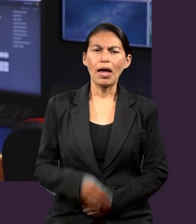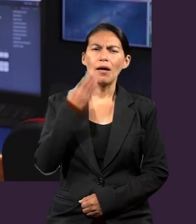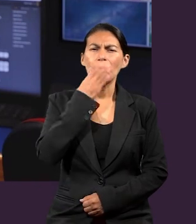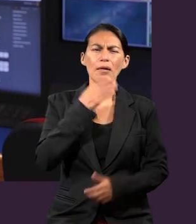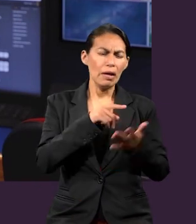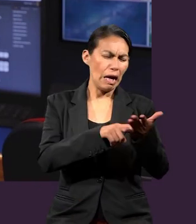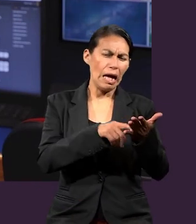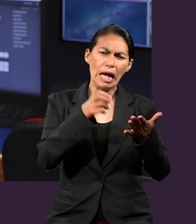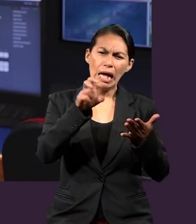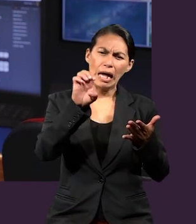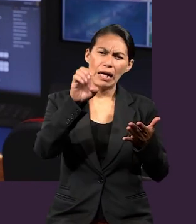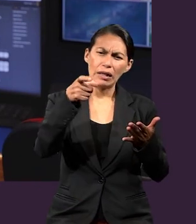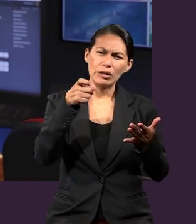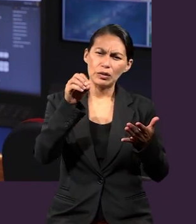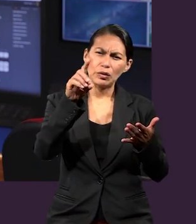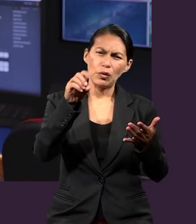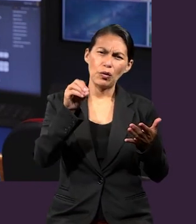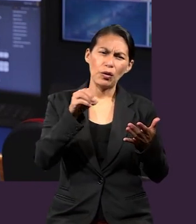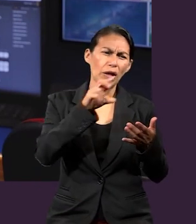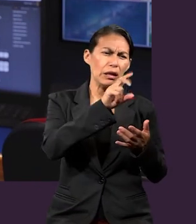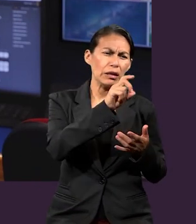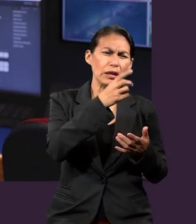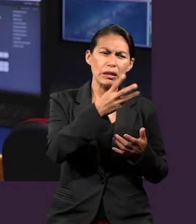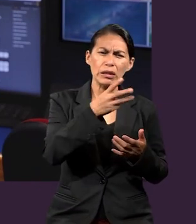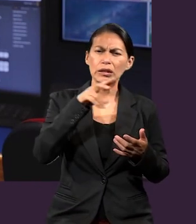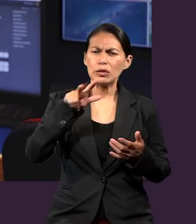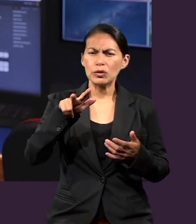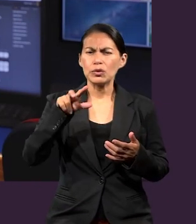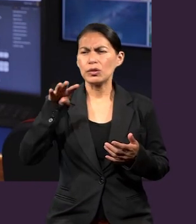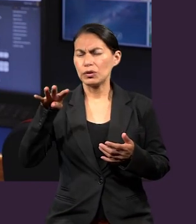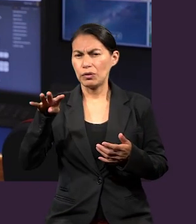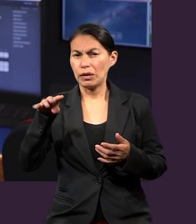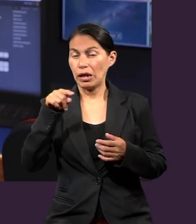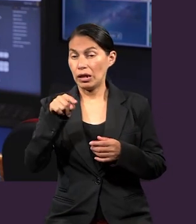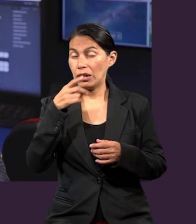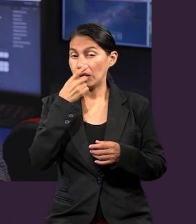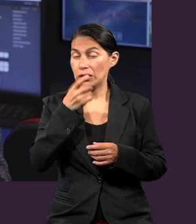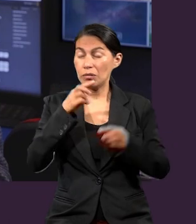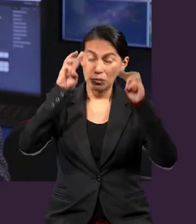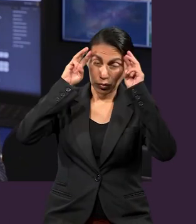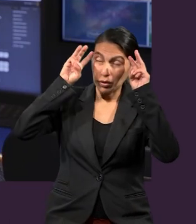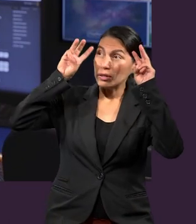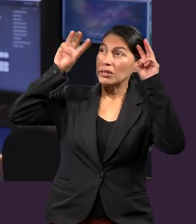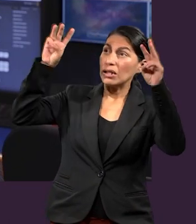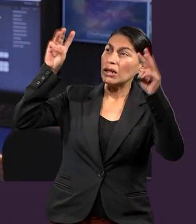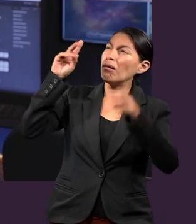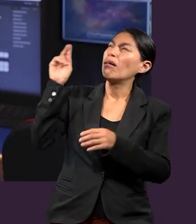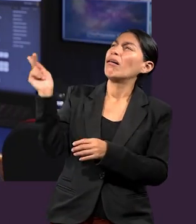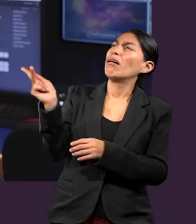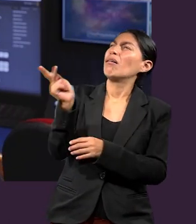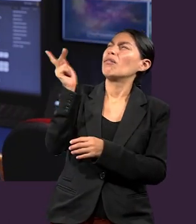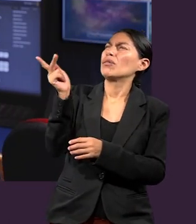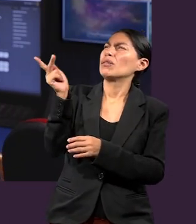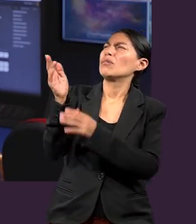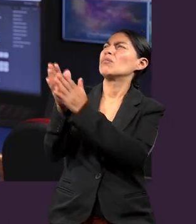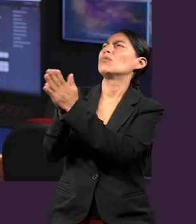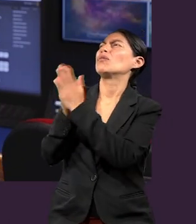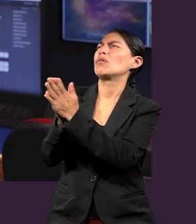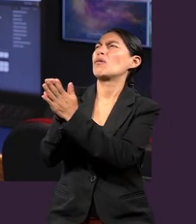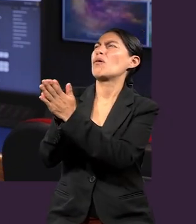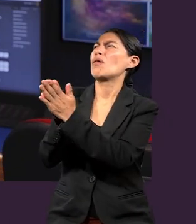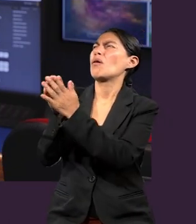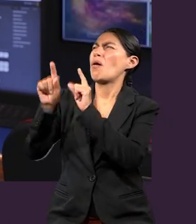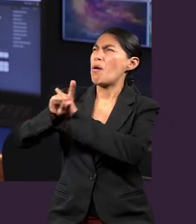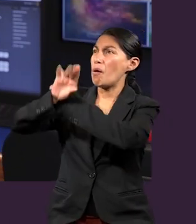En el pasaje de Éxodo referido, 33, 18 y 19. Usted se atreve a